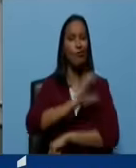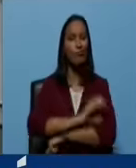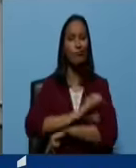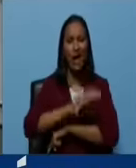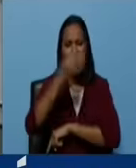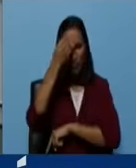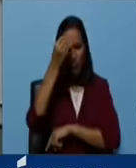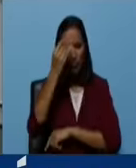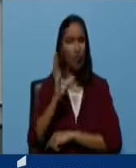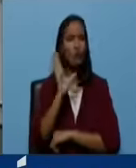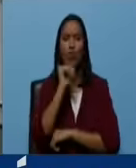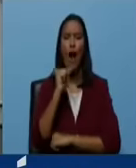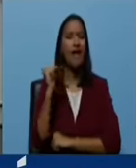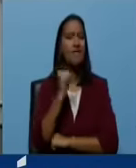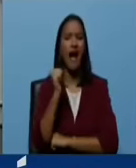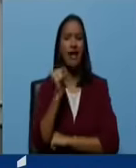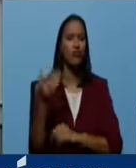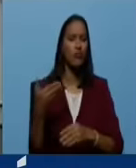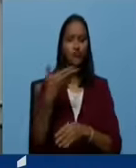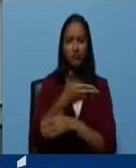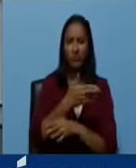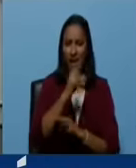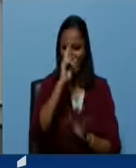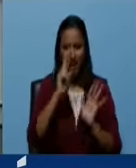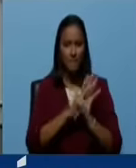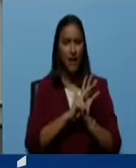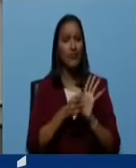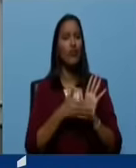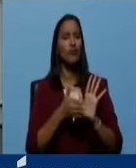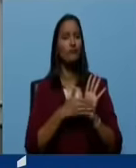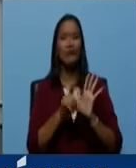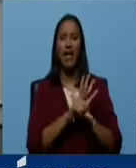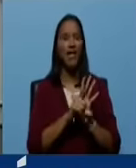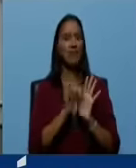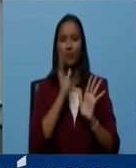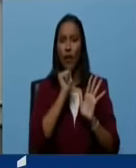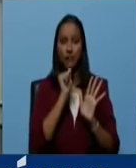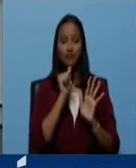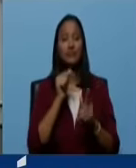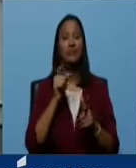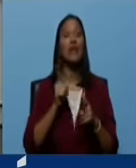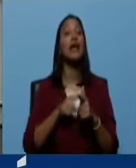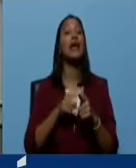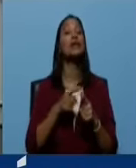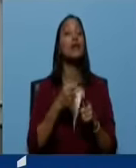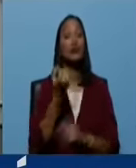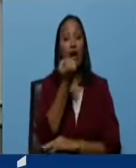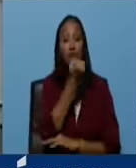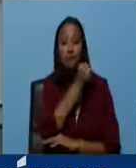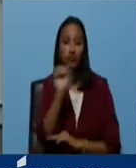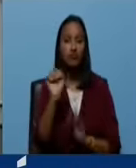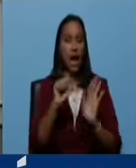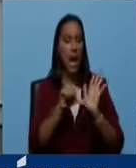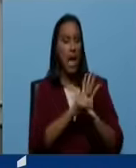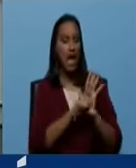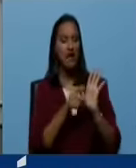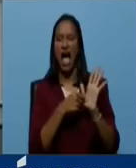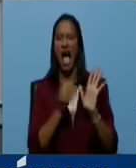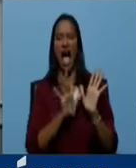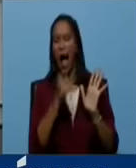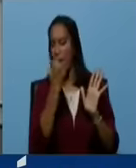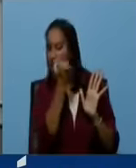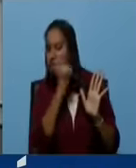continúa entonces con la investigación ya en curso por desobediencia de las leyes previsto en el